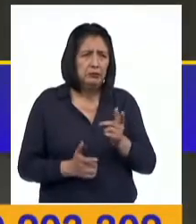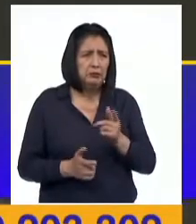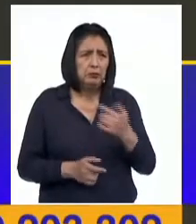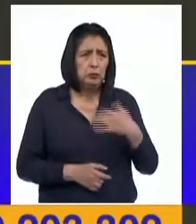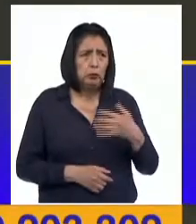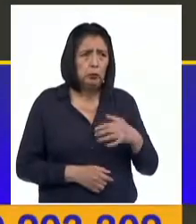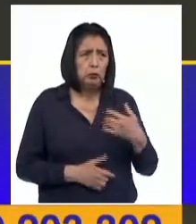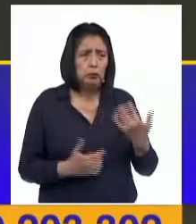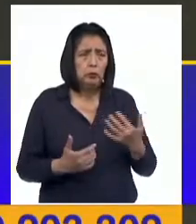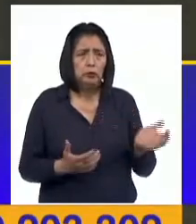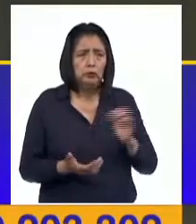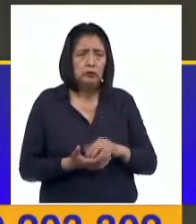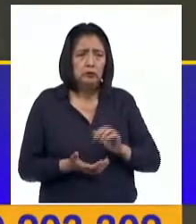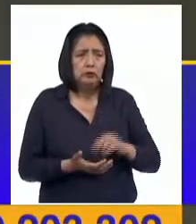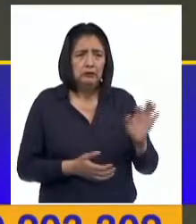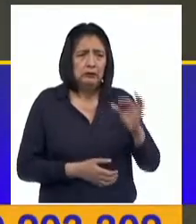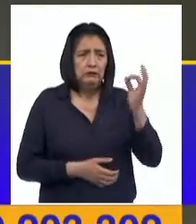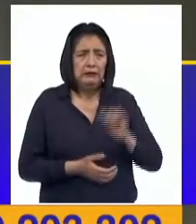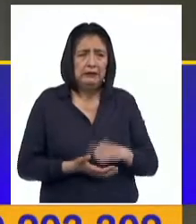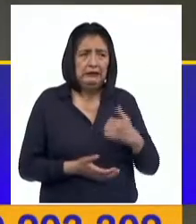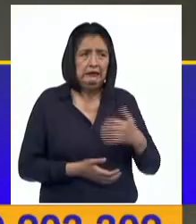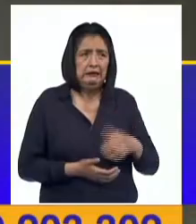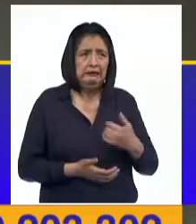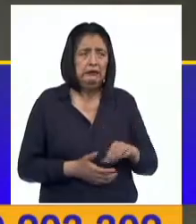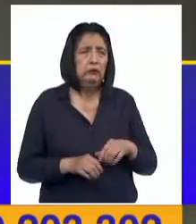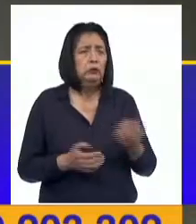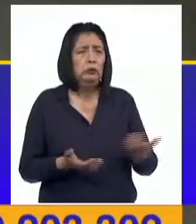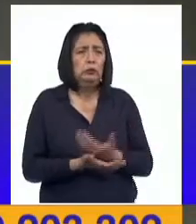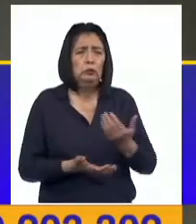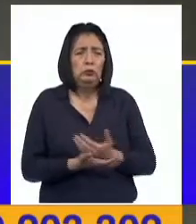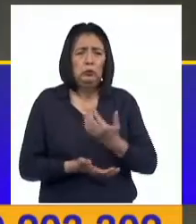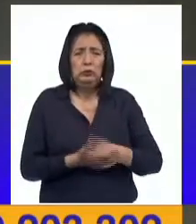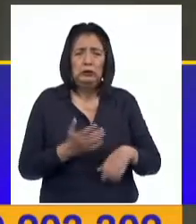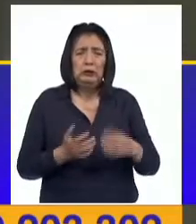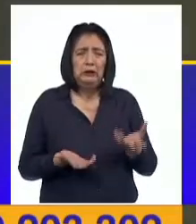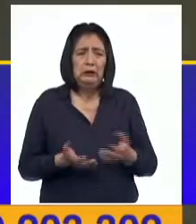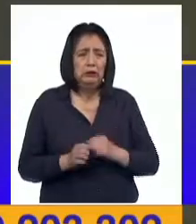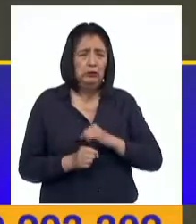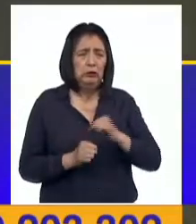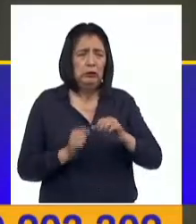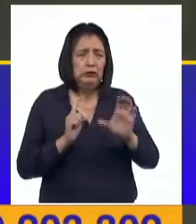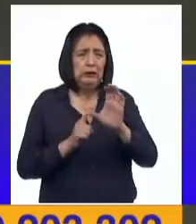el terror se volvió a apoderar de francia escenario de un nuevo ataque terrorista